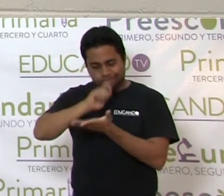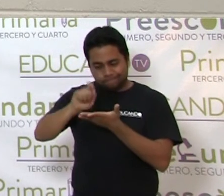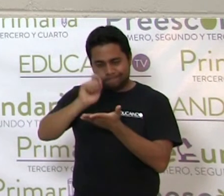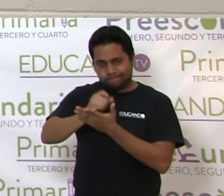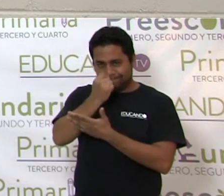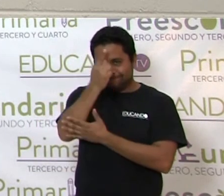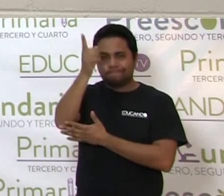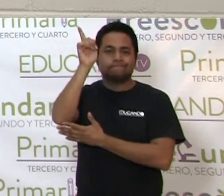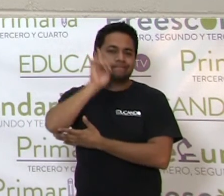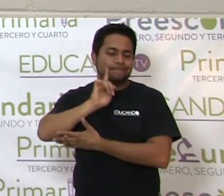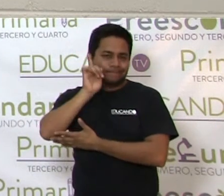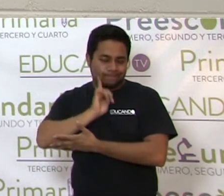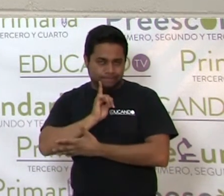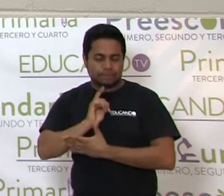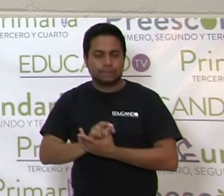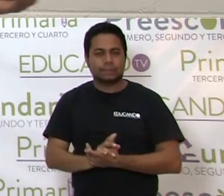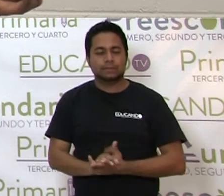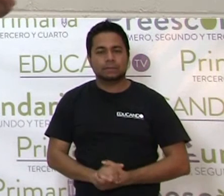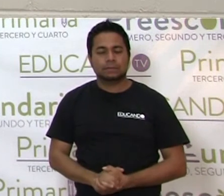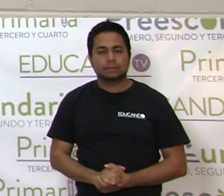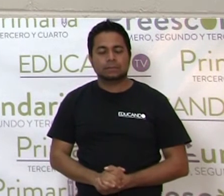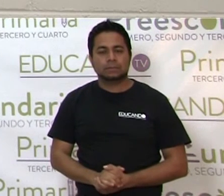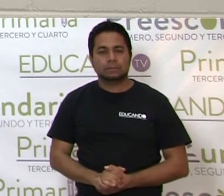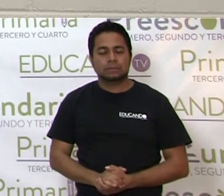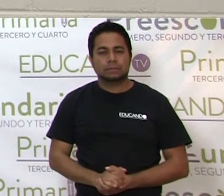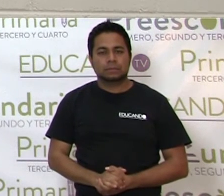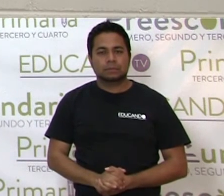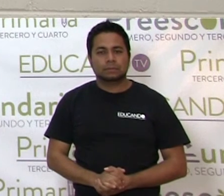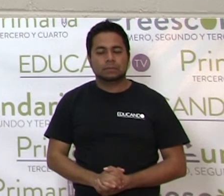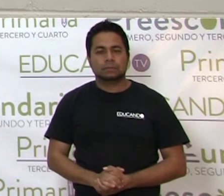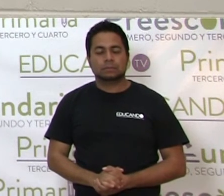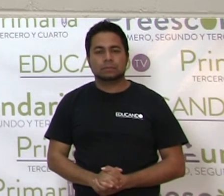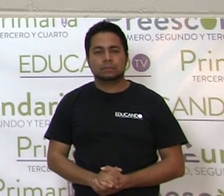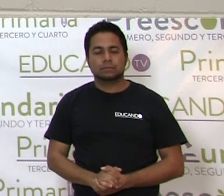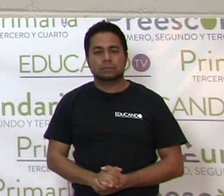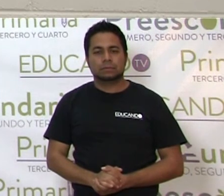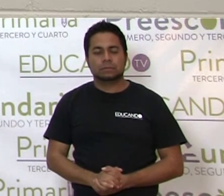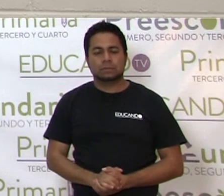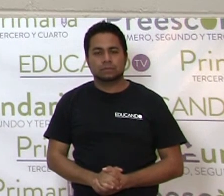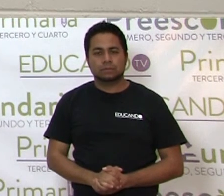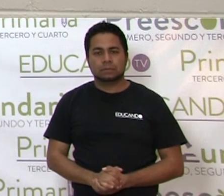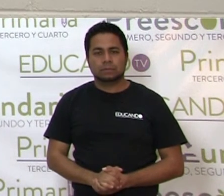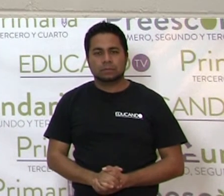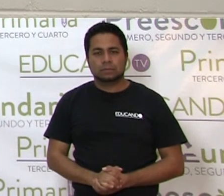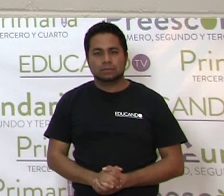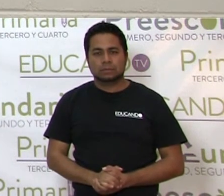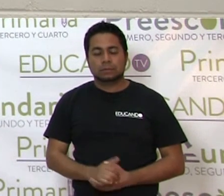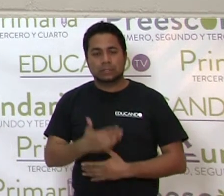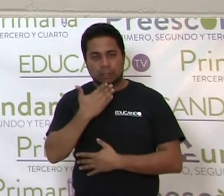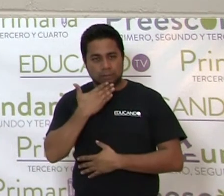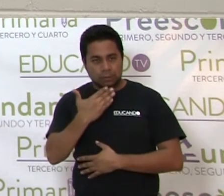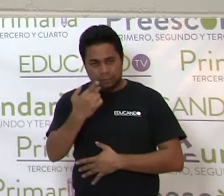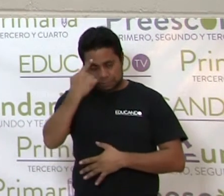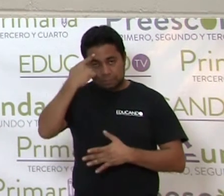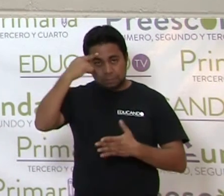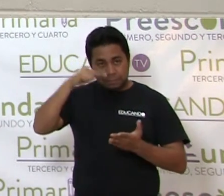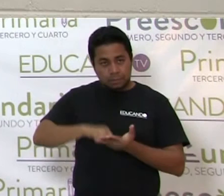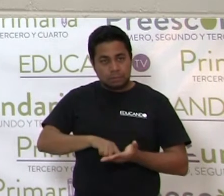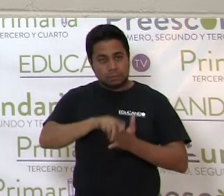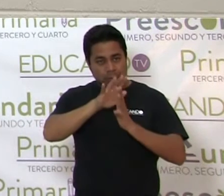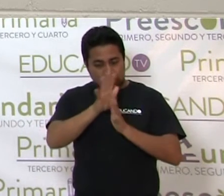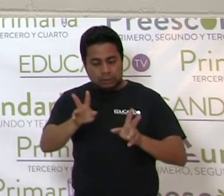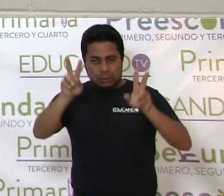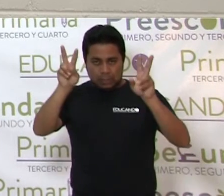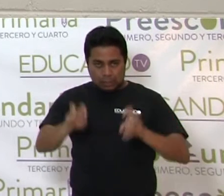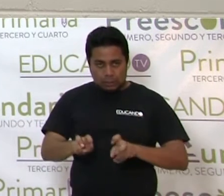por mujeres. Pues bien, creo que ya vimos los temas que